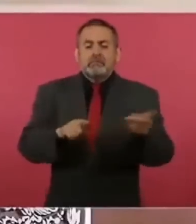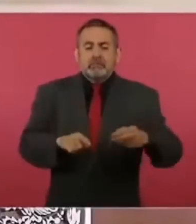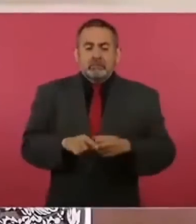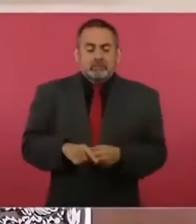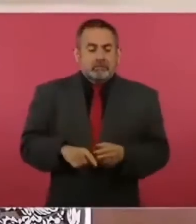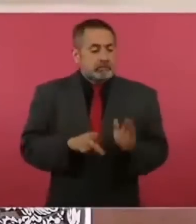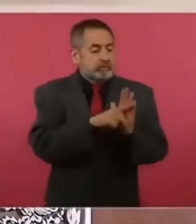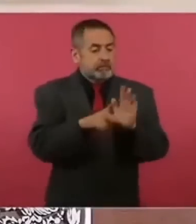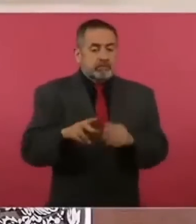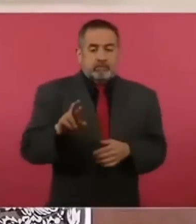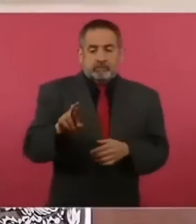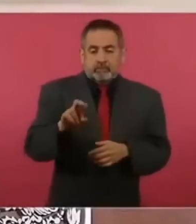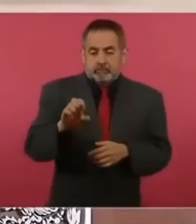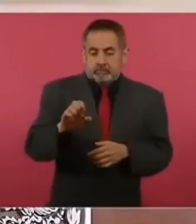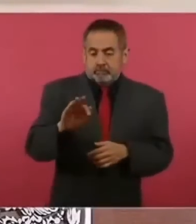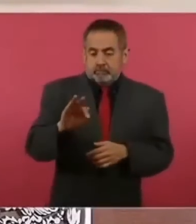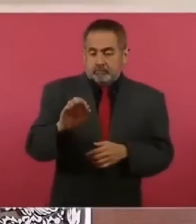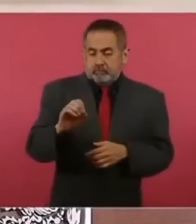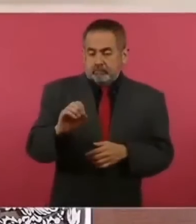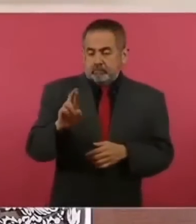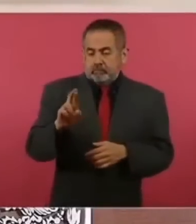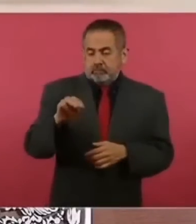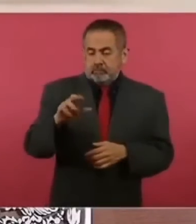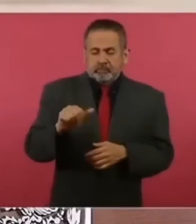En la Reforma.